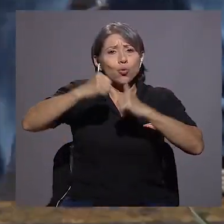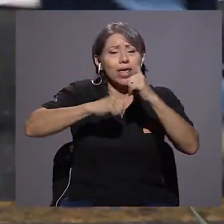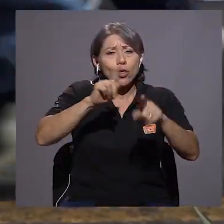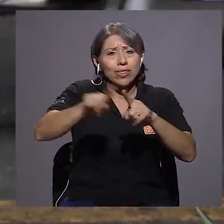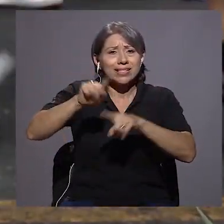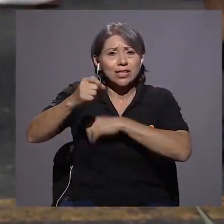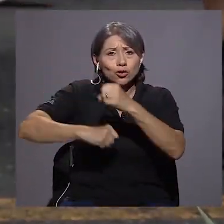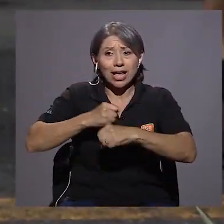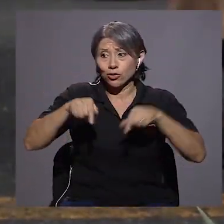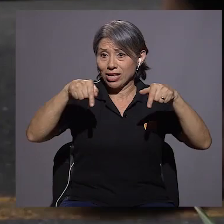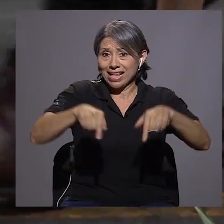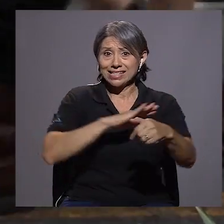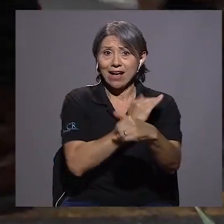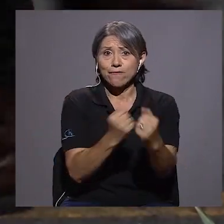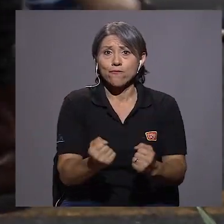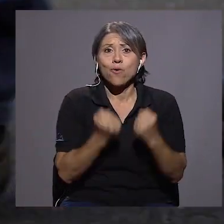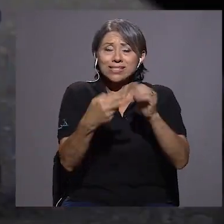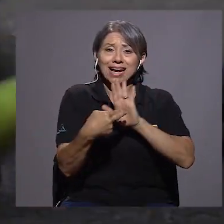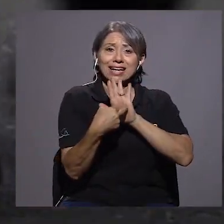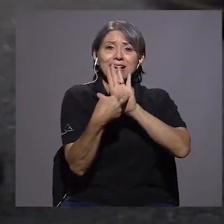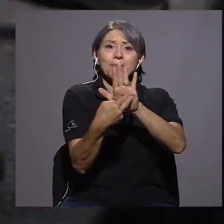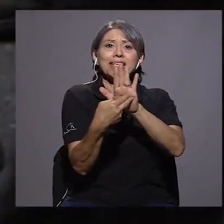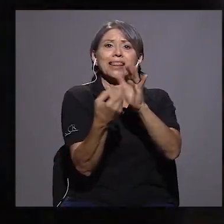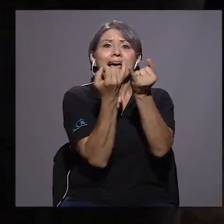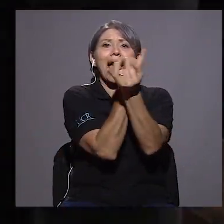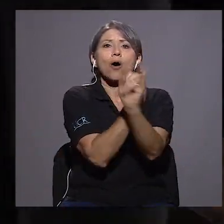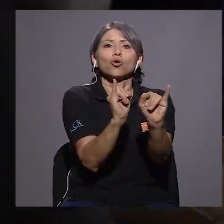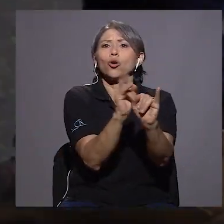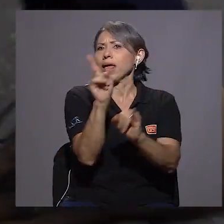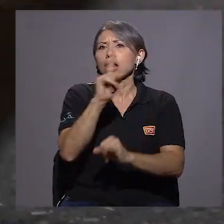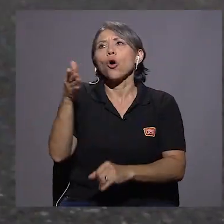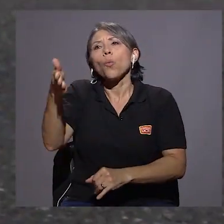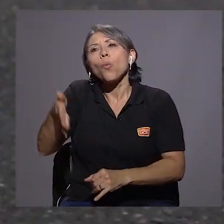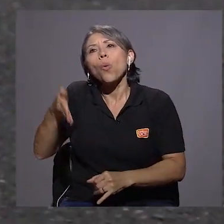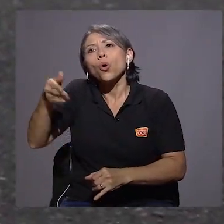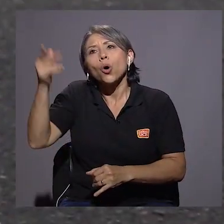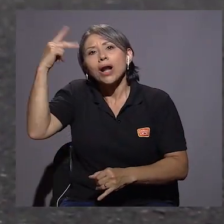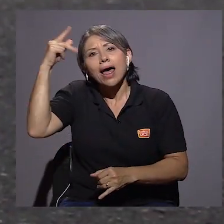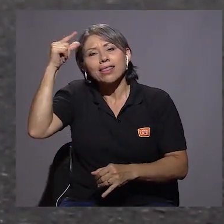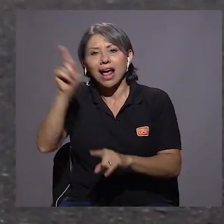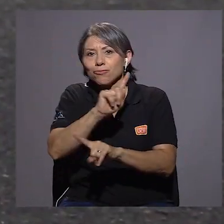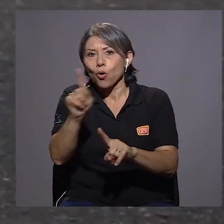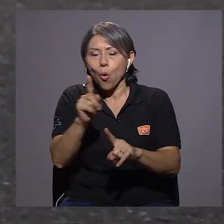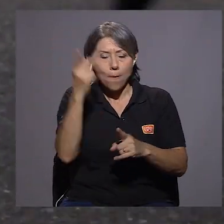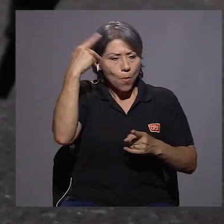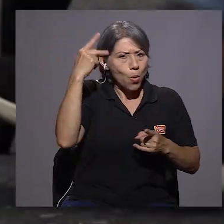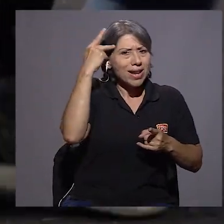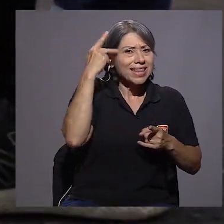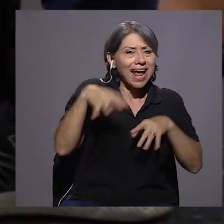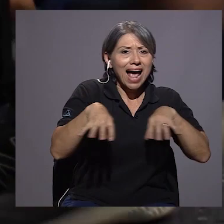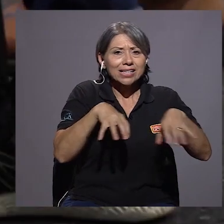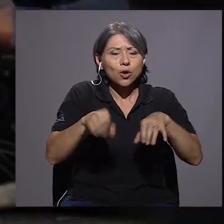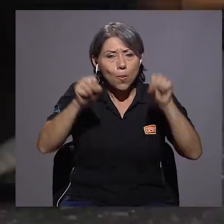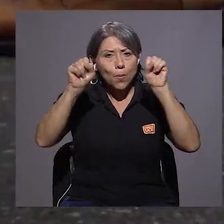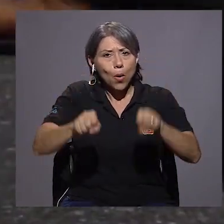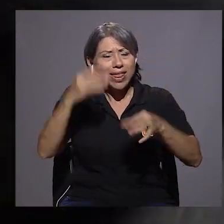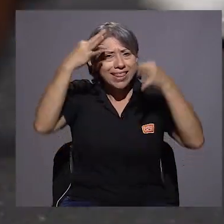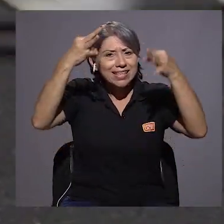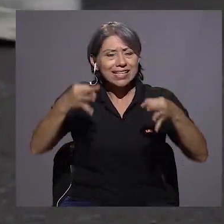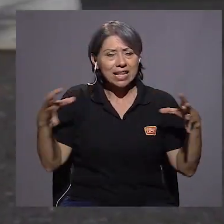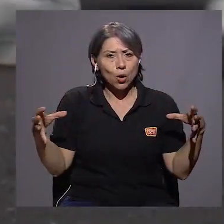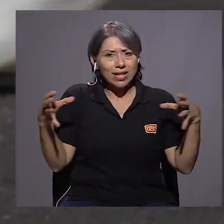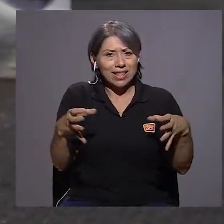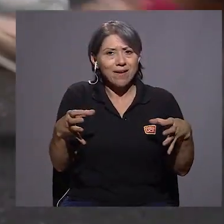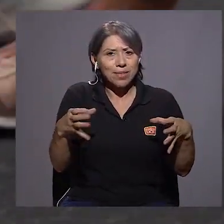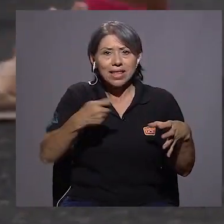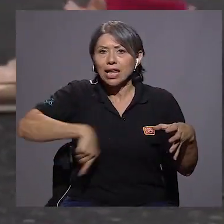los distintos años y de los distintos espacios. Esta fuerza que representa la autonomía, no la autonomía burocrática, sino la autonomía de política, la autonomía